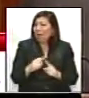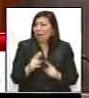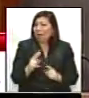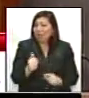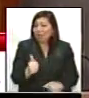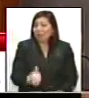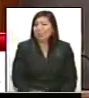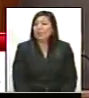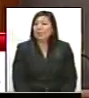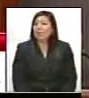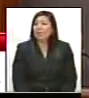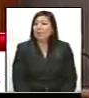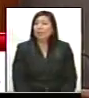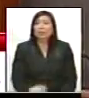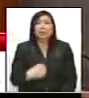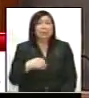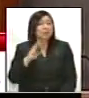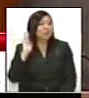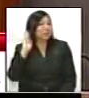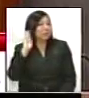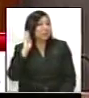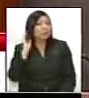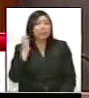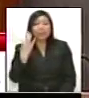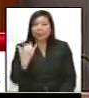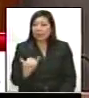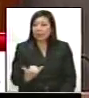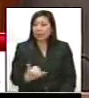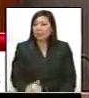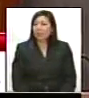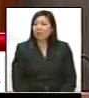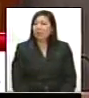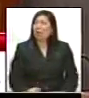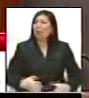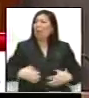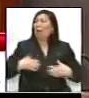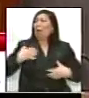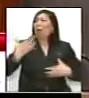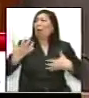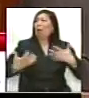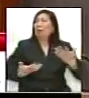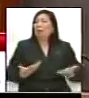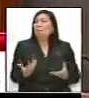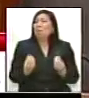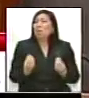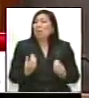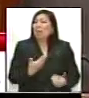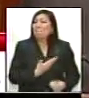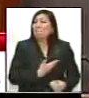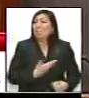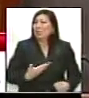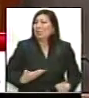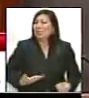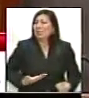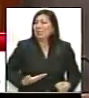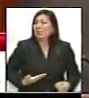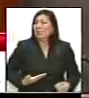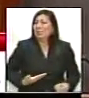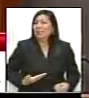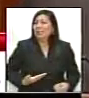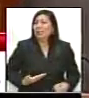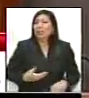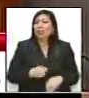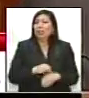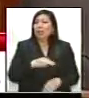segundo lugar hemos escuchado decir aquí que se escandalizan porque el presidente de la república y el presidente de